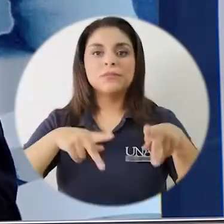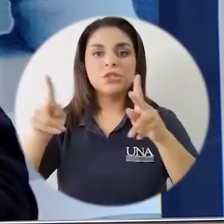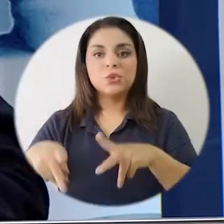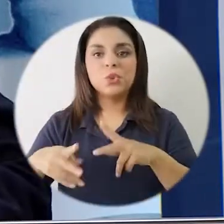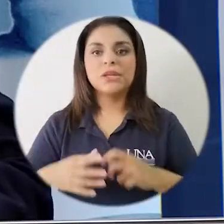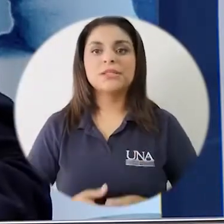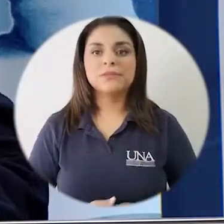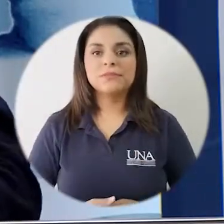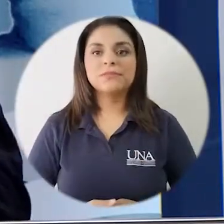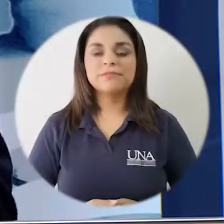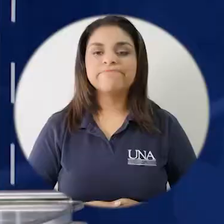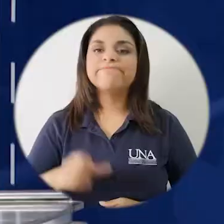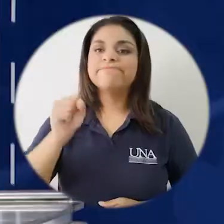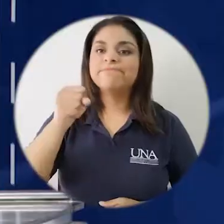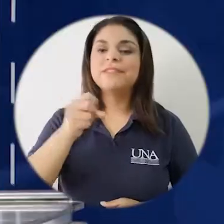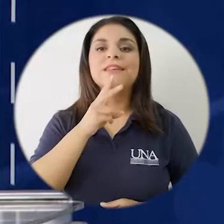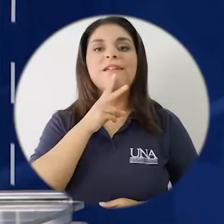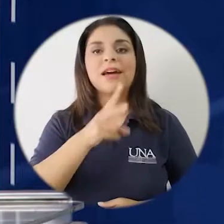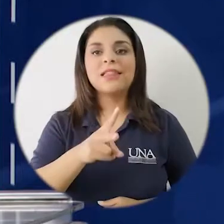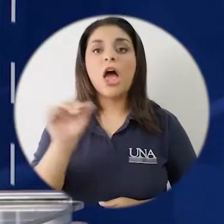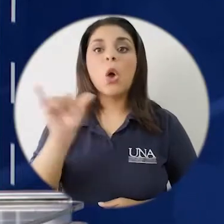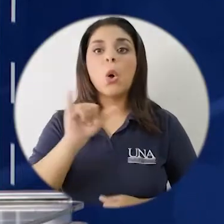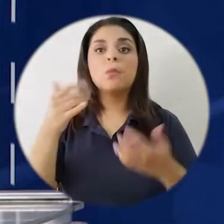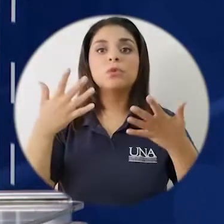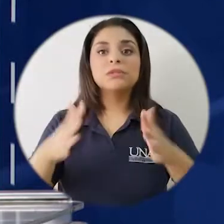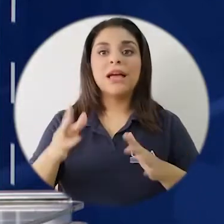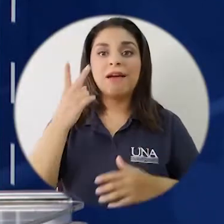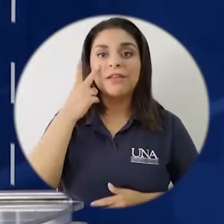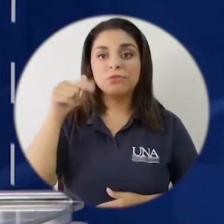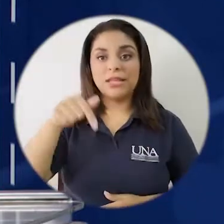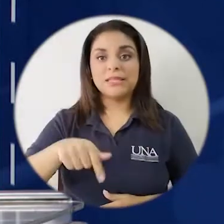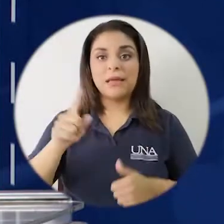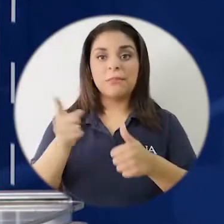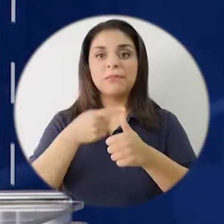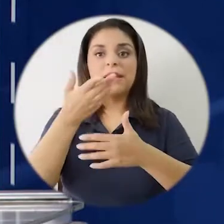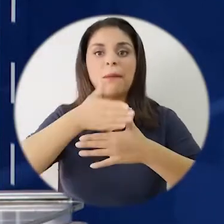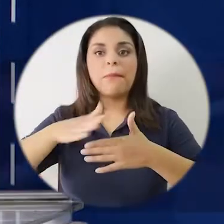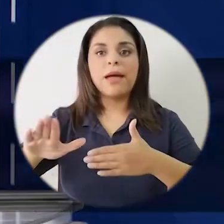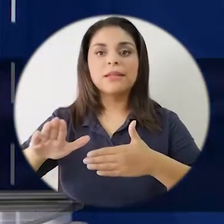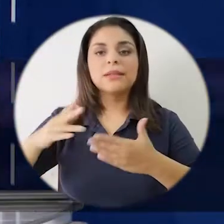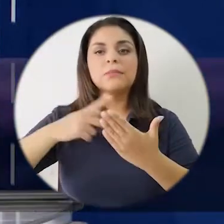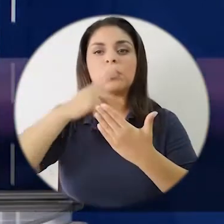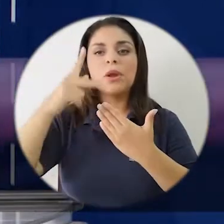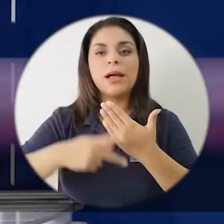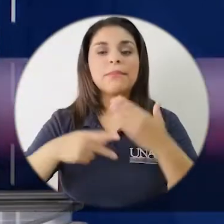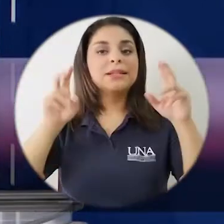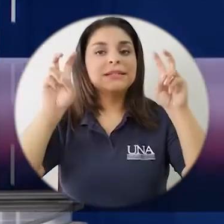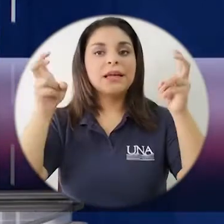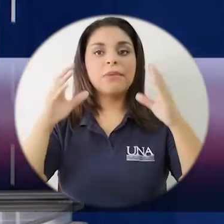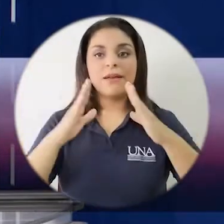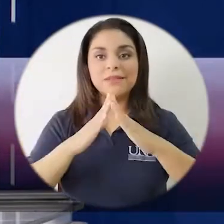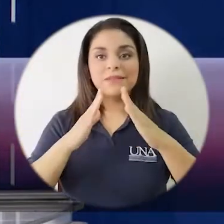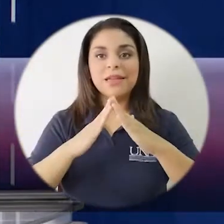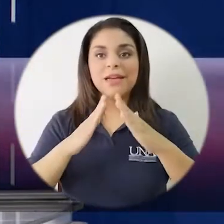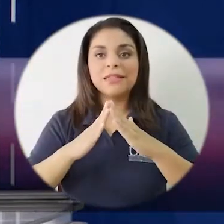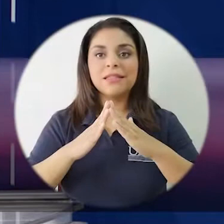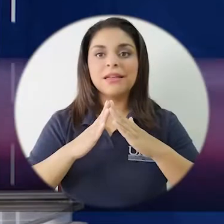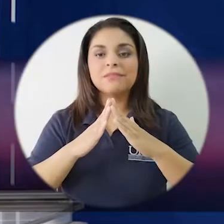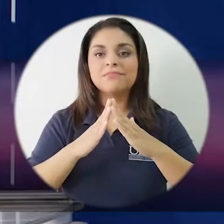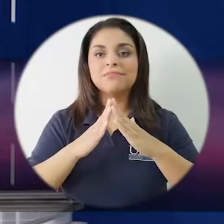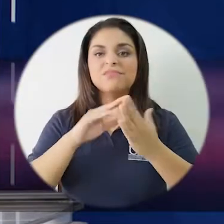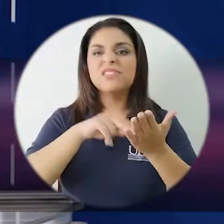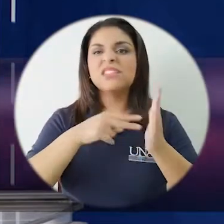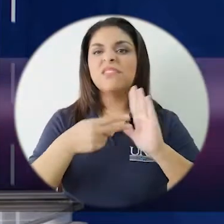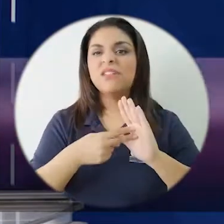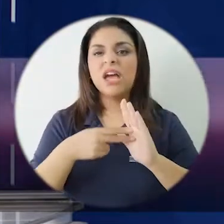individuo. Sí, sí, en definitiva, como hemos visto, ¿verdad?, en este primer bloque del programa, el tema de la vivienda